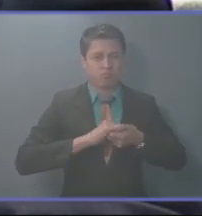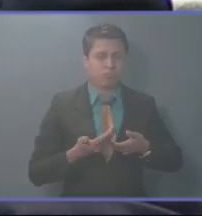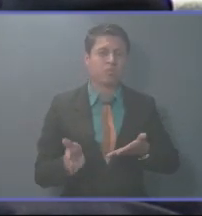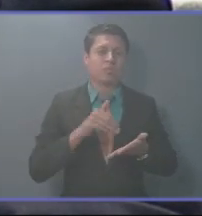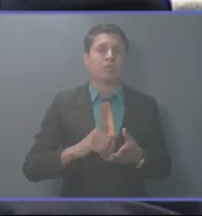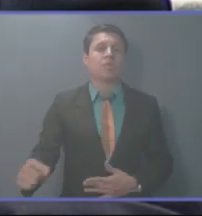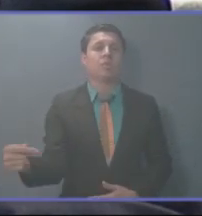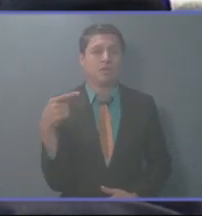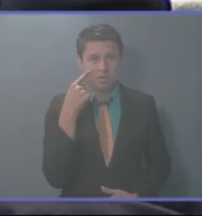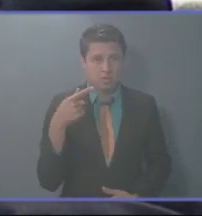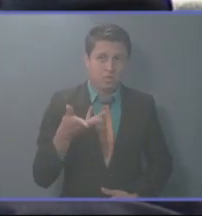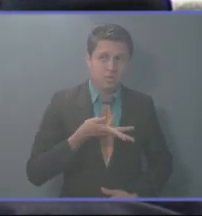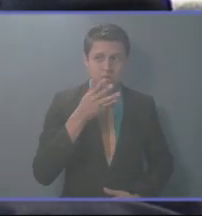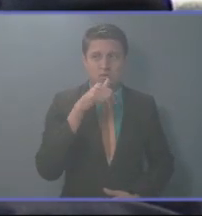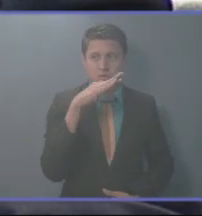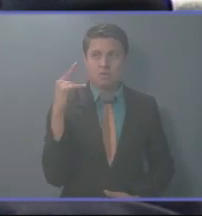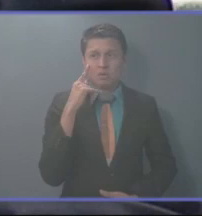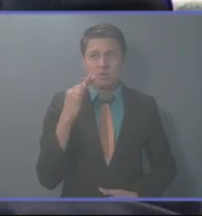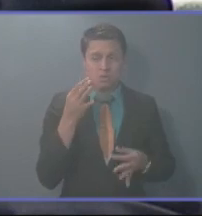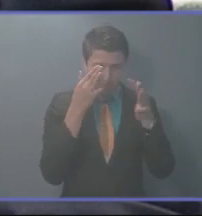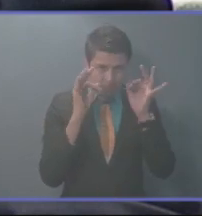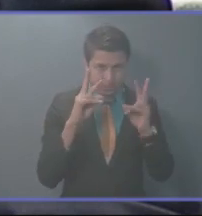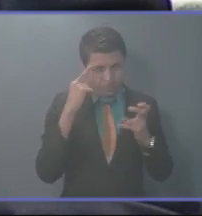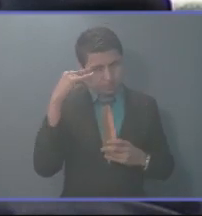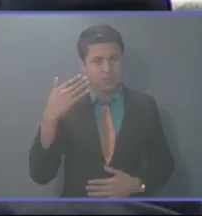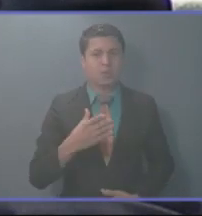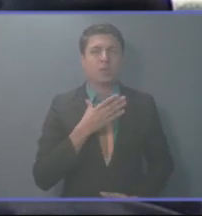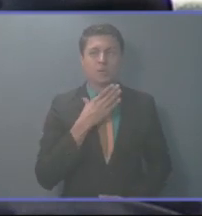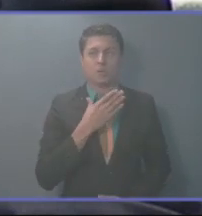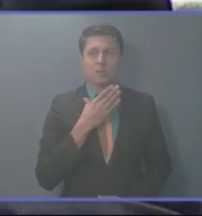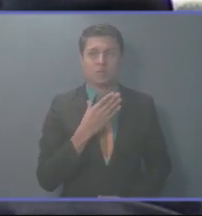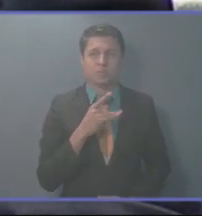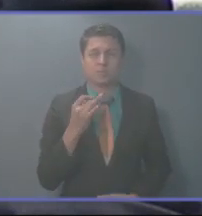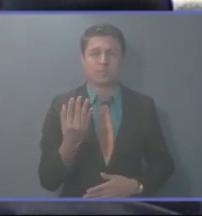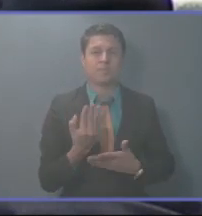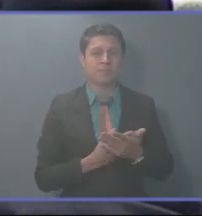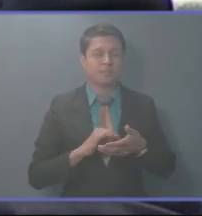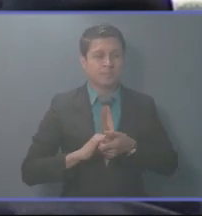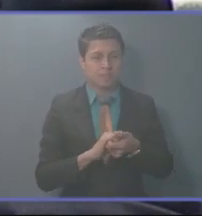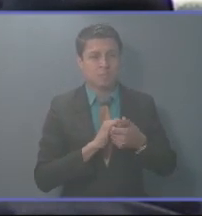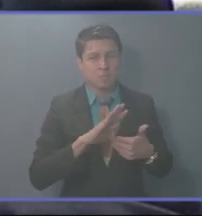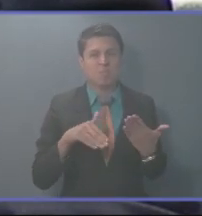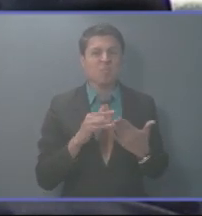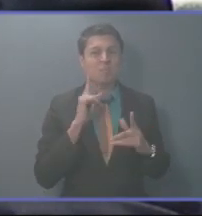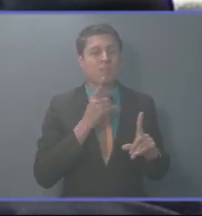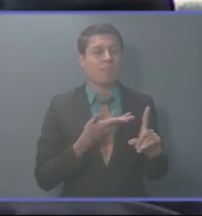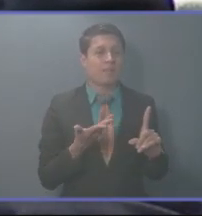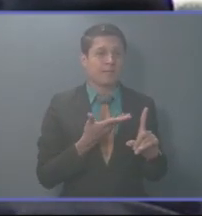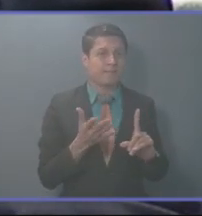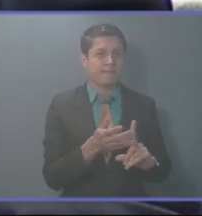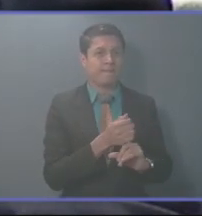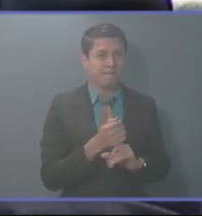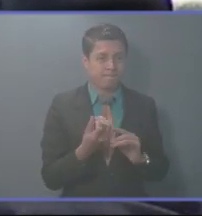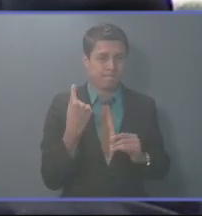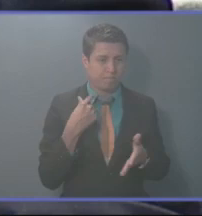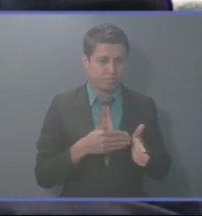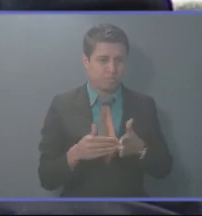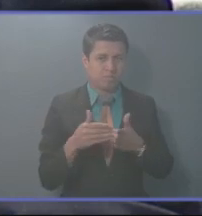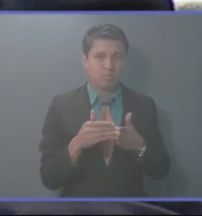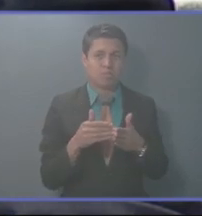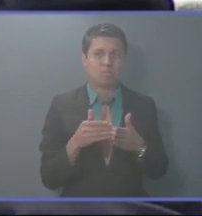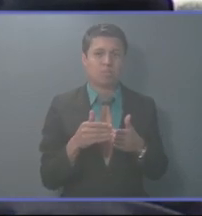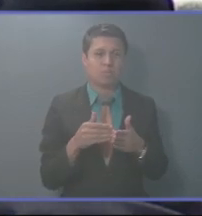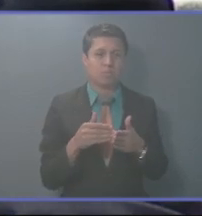unidad nacional, y es una decisión política compleja en la que deben armonizarse propósitos inicialmente